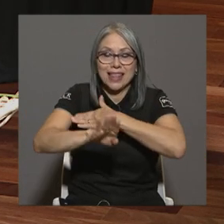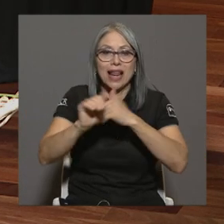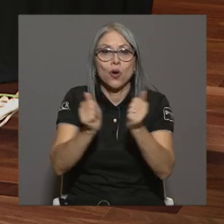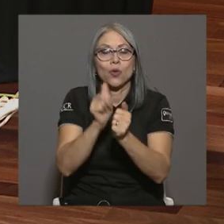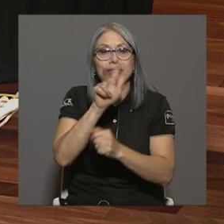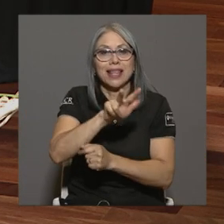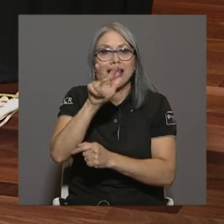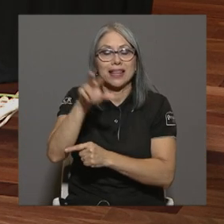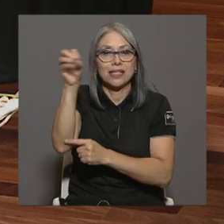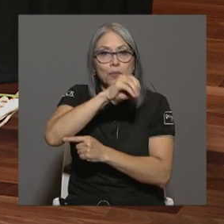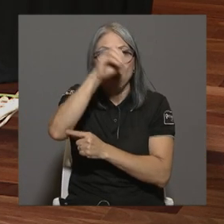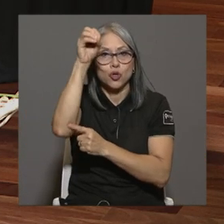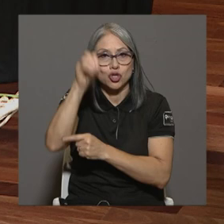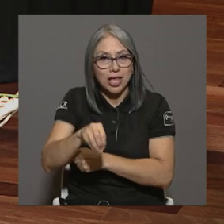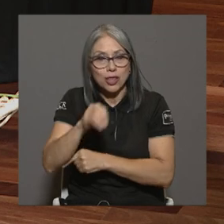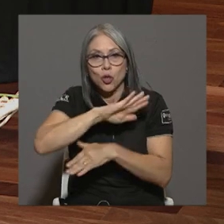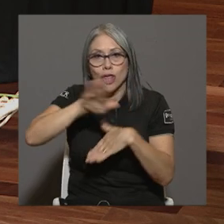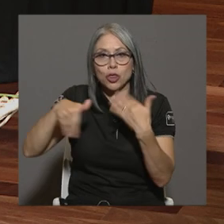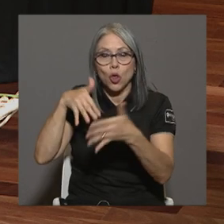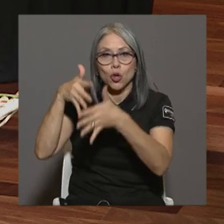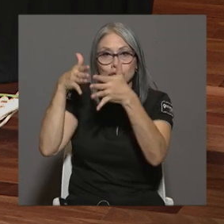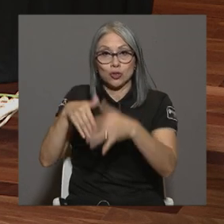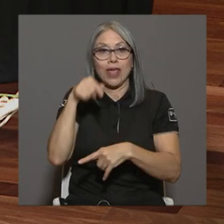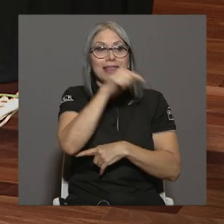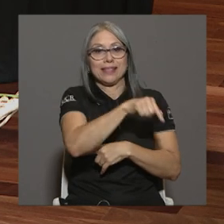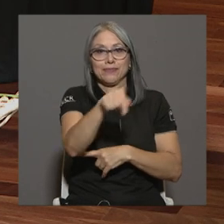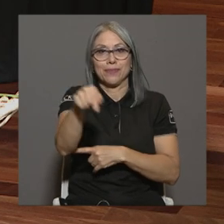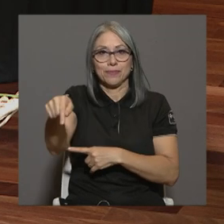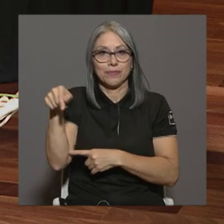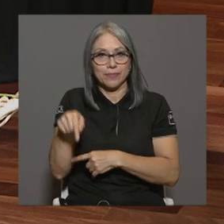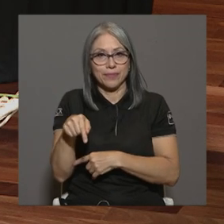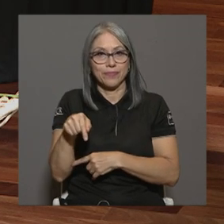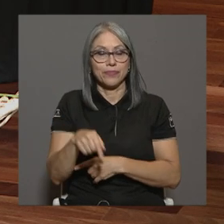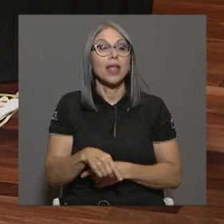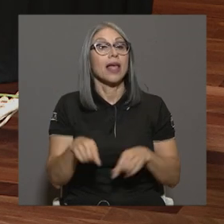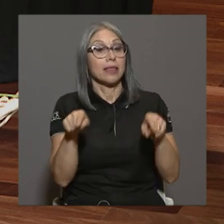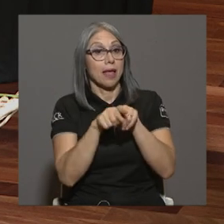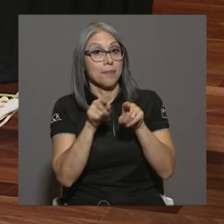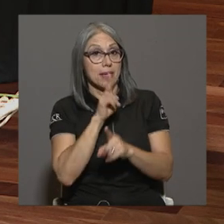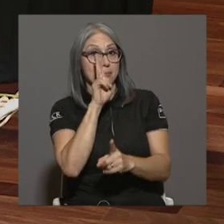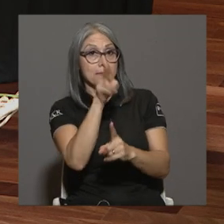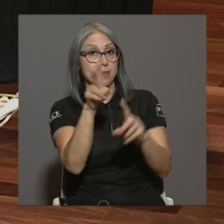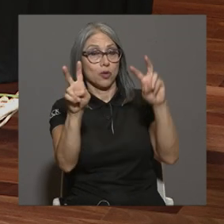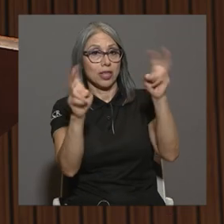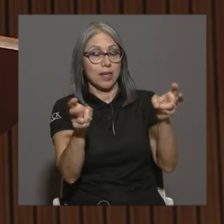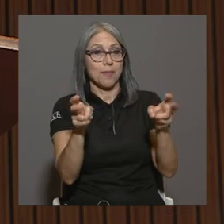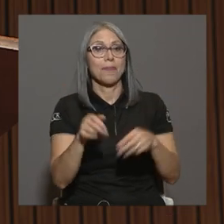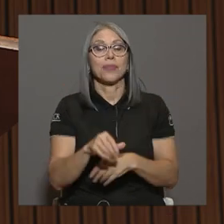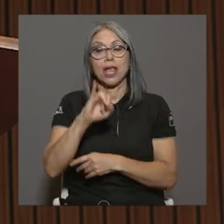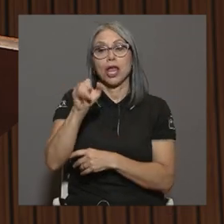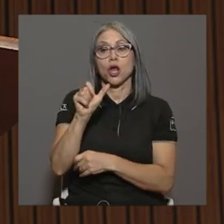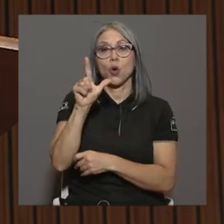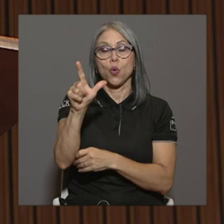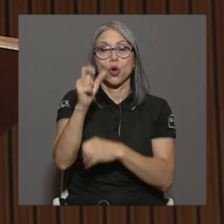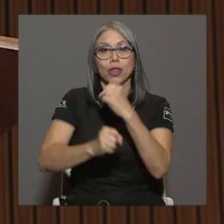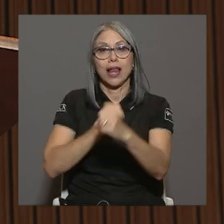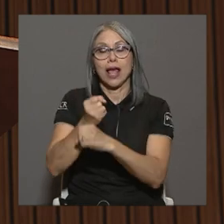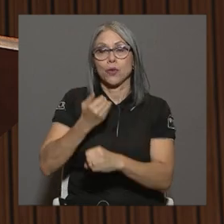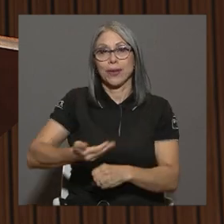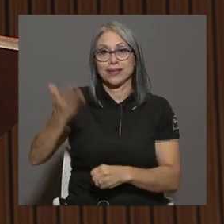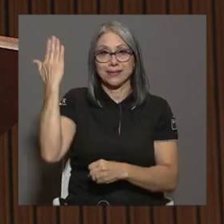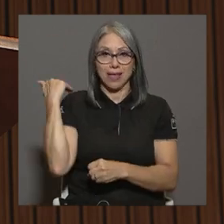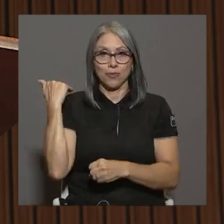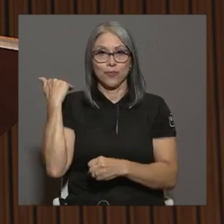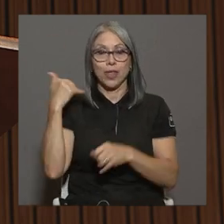oferta total de cupos. En esta misma línea, el 28 de junio del 23, la Asamblea de Sede del